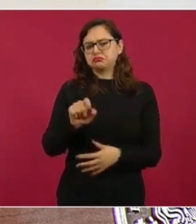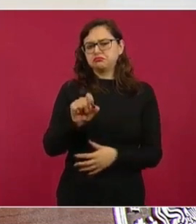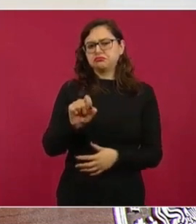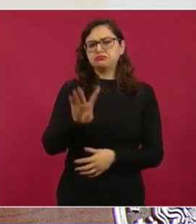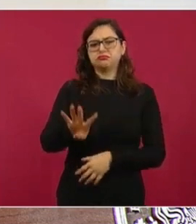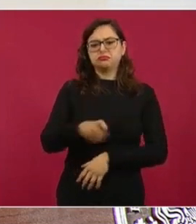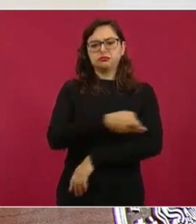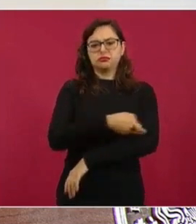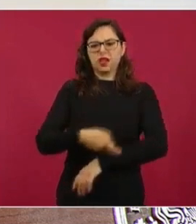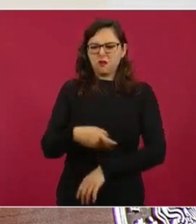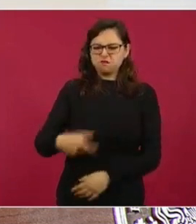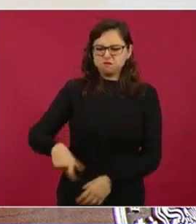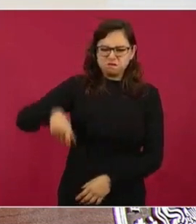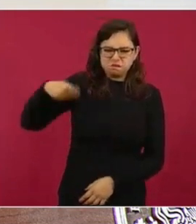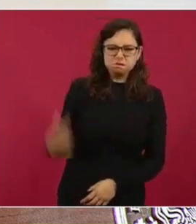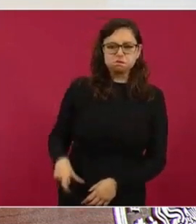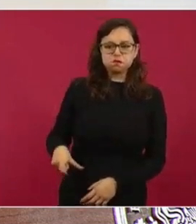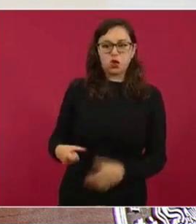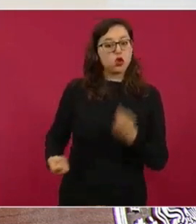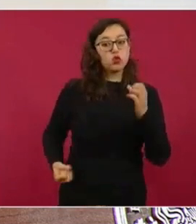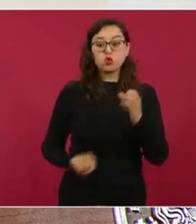24 multimillonarios